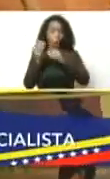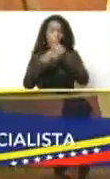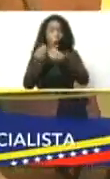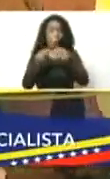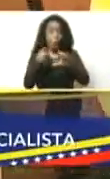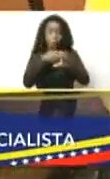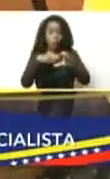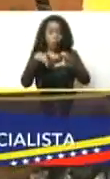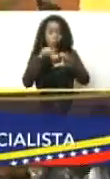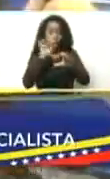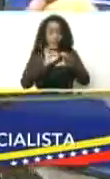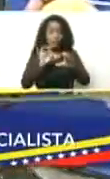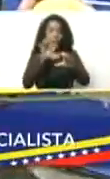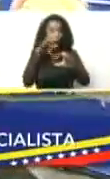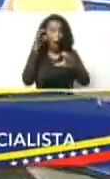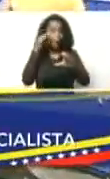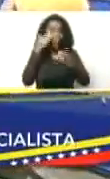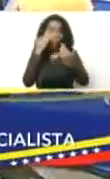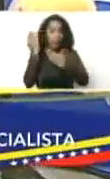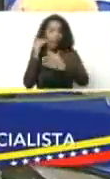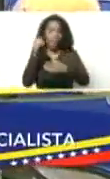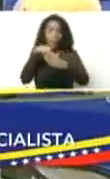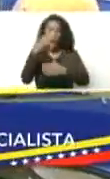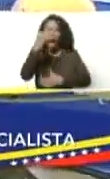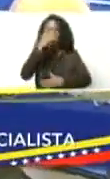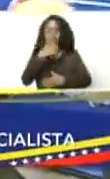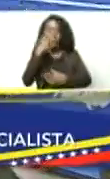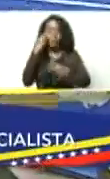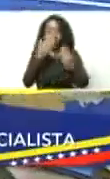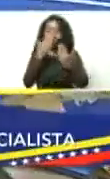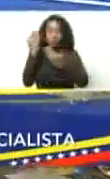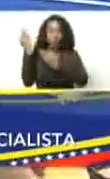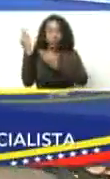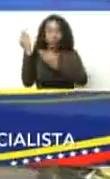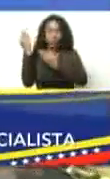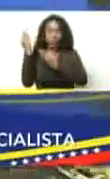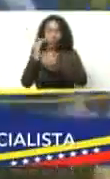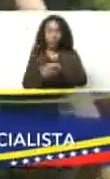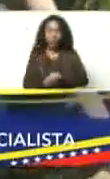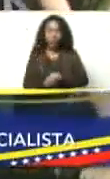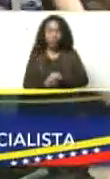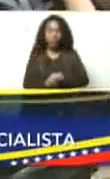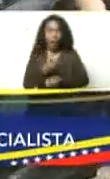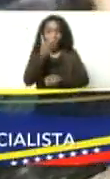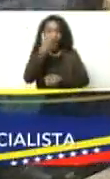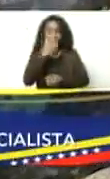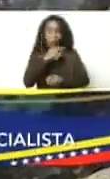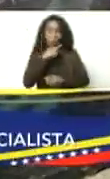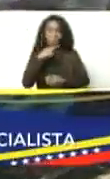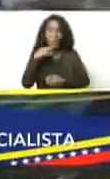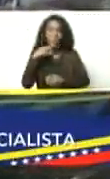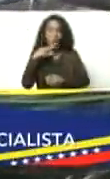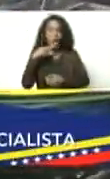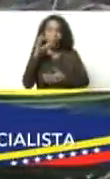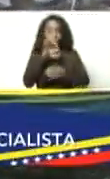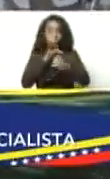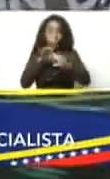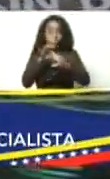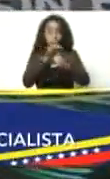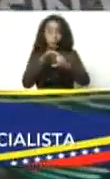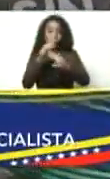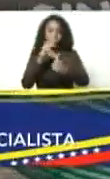Uh-huh. Sembramos mango y salió parchita, como dice. Parchita. ¿Ah? Mango tremenda con sabor a parchita, presidente.